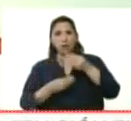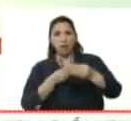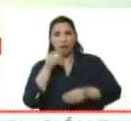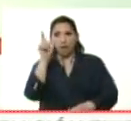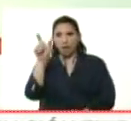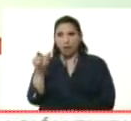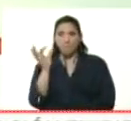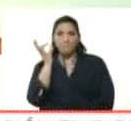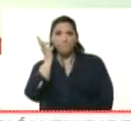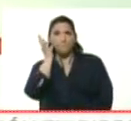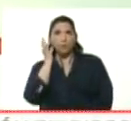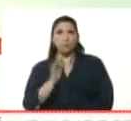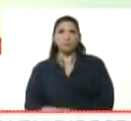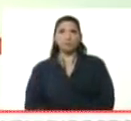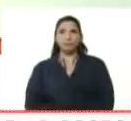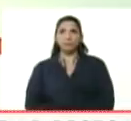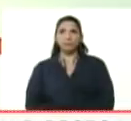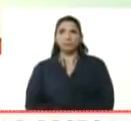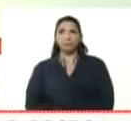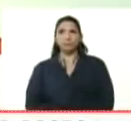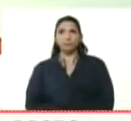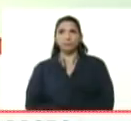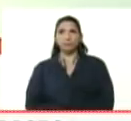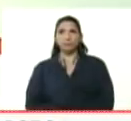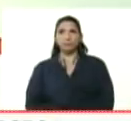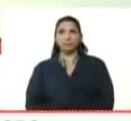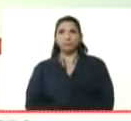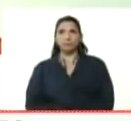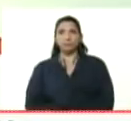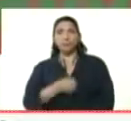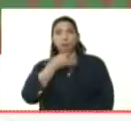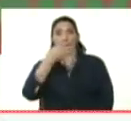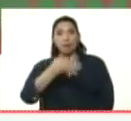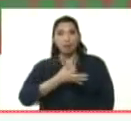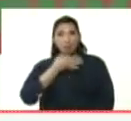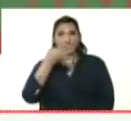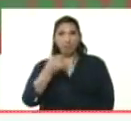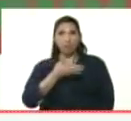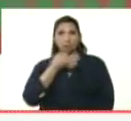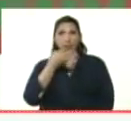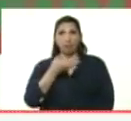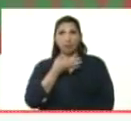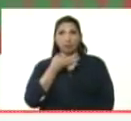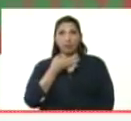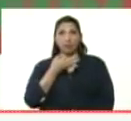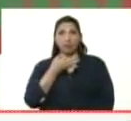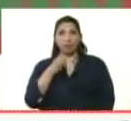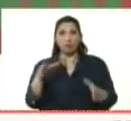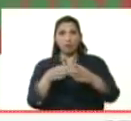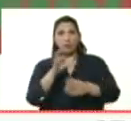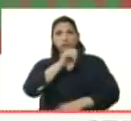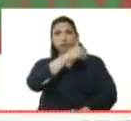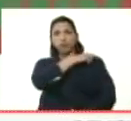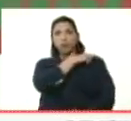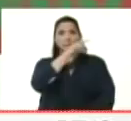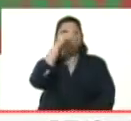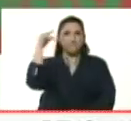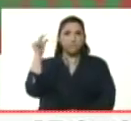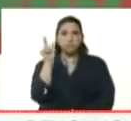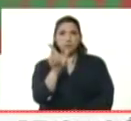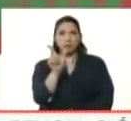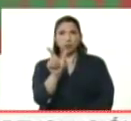Geraldina Colotti por Resumen Latinoamericano. Buenas tardes a la dirección del partido, buenas tardes al